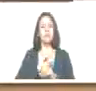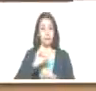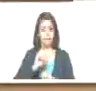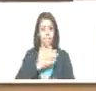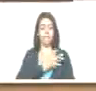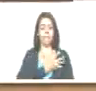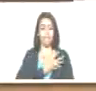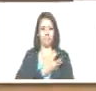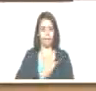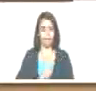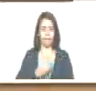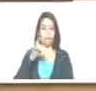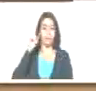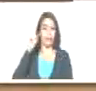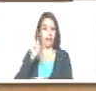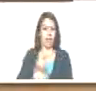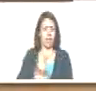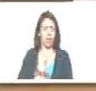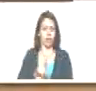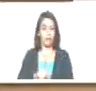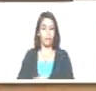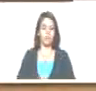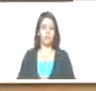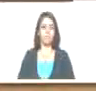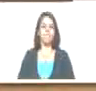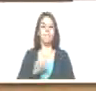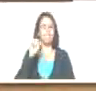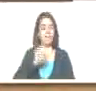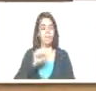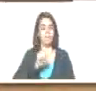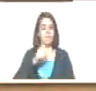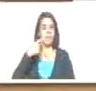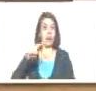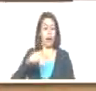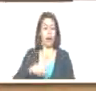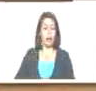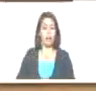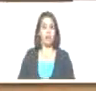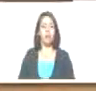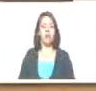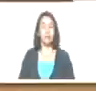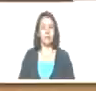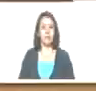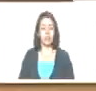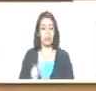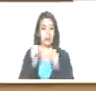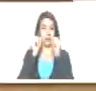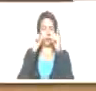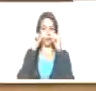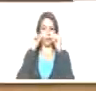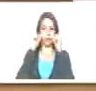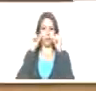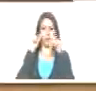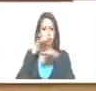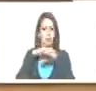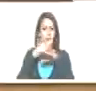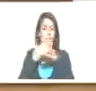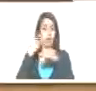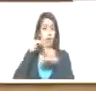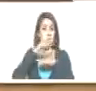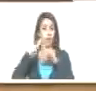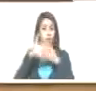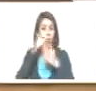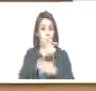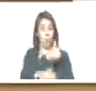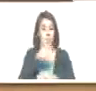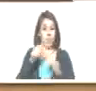traición. Claro que hay asombro. Porque mientras todo un pueblo se